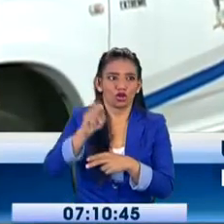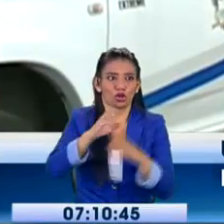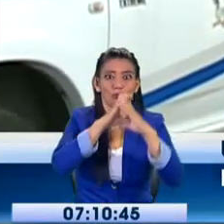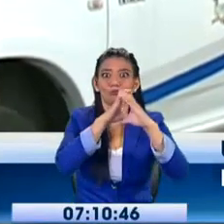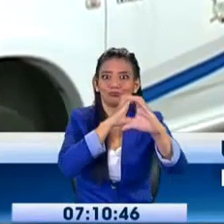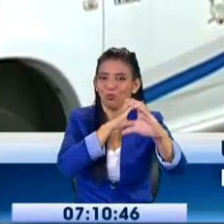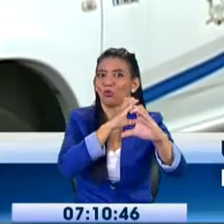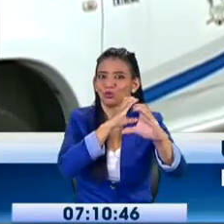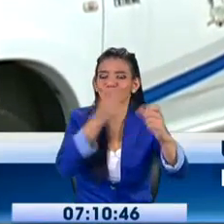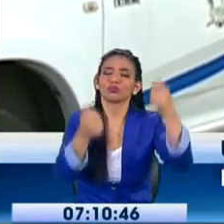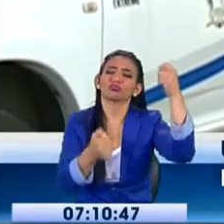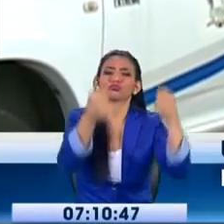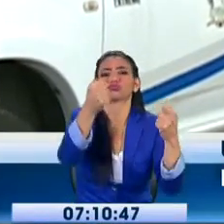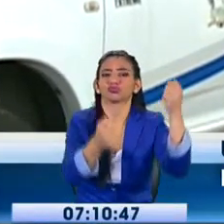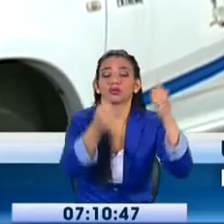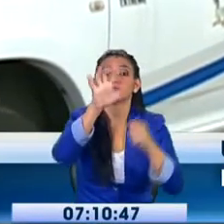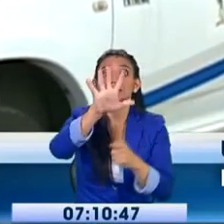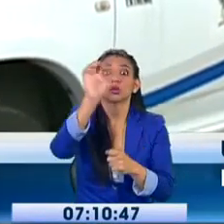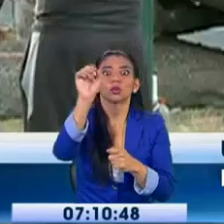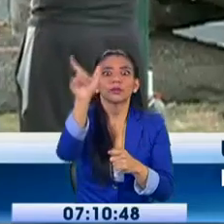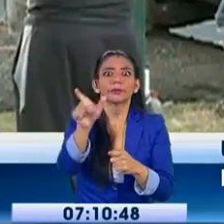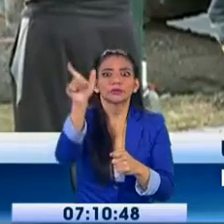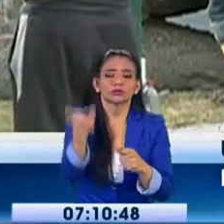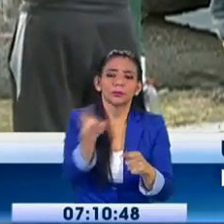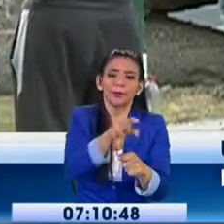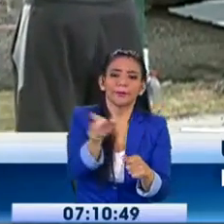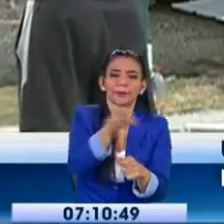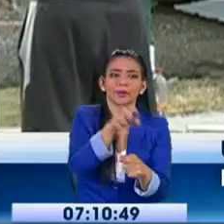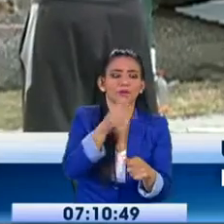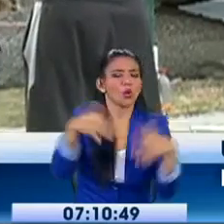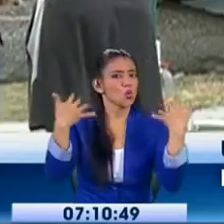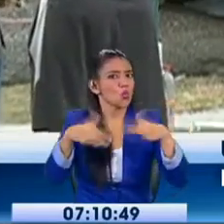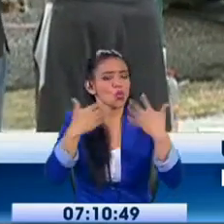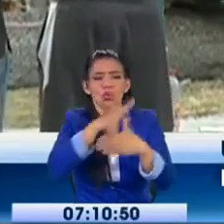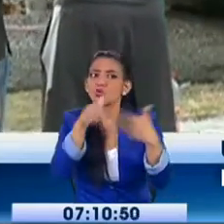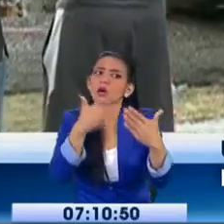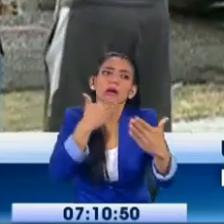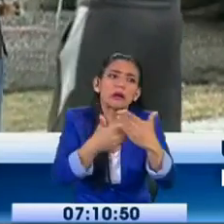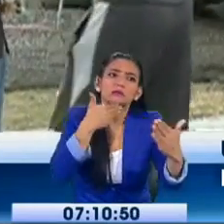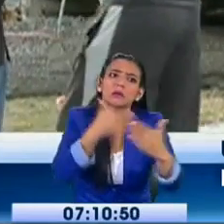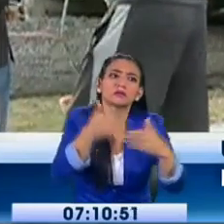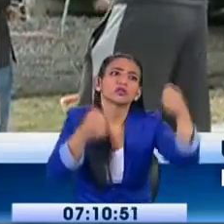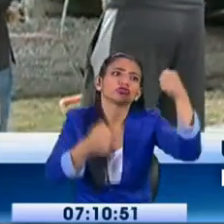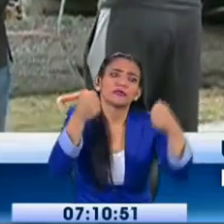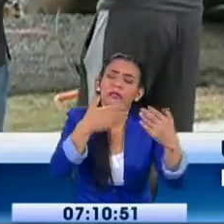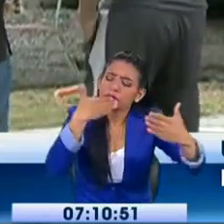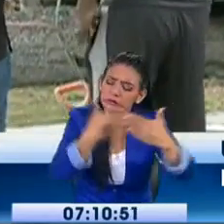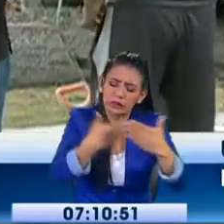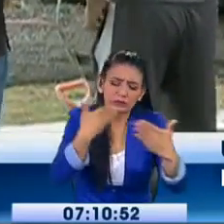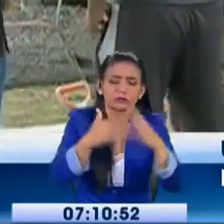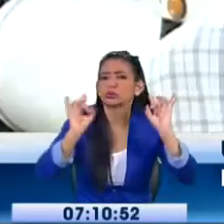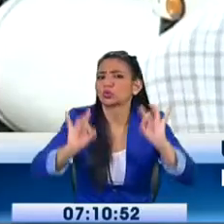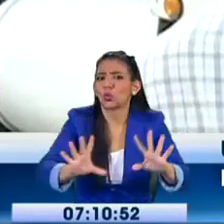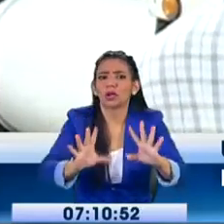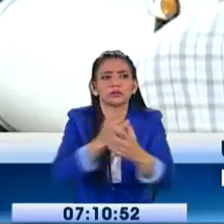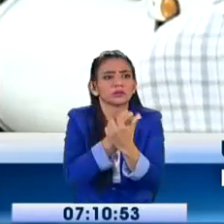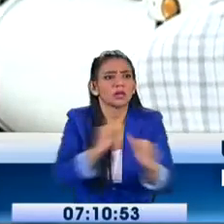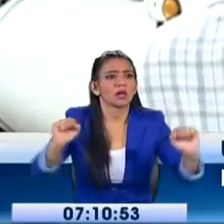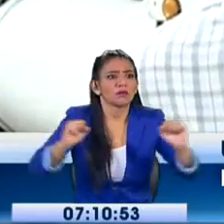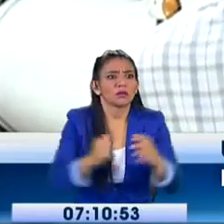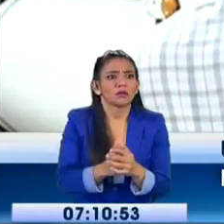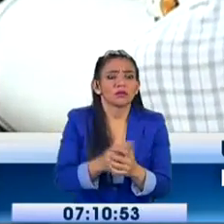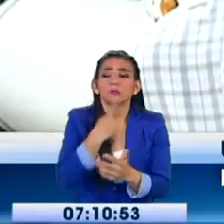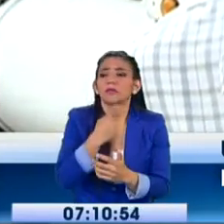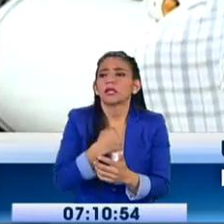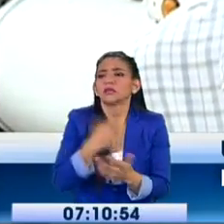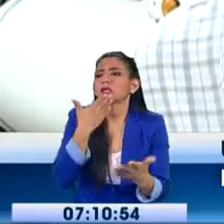transportaba alrededor de 50 pasajeros. Agradecidos por la rápida acción, celebraron una desgracia con suerte. Lo que me dijeron los